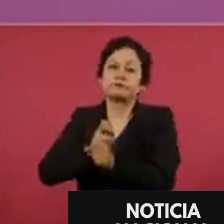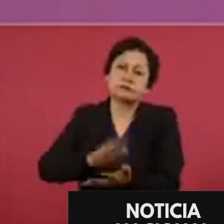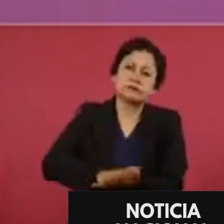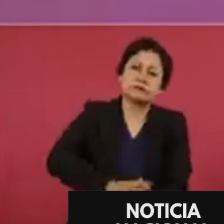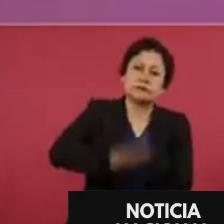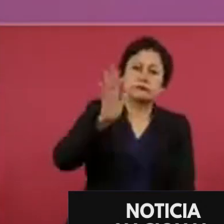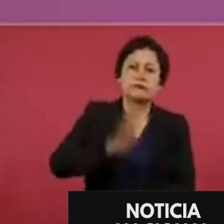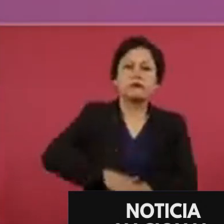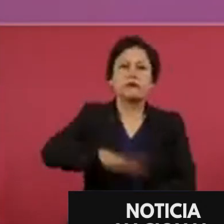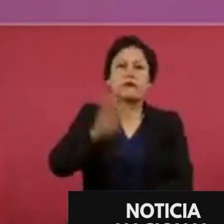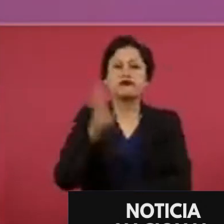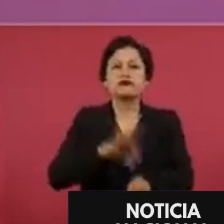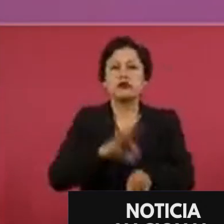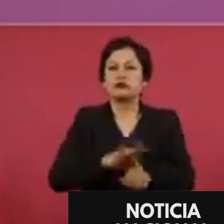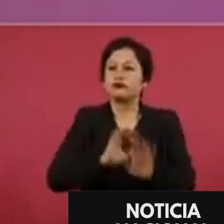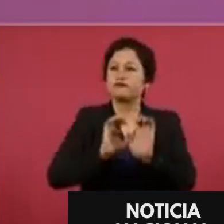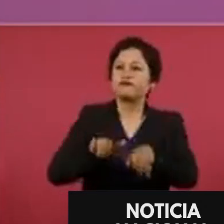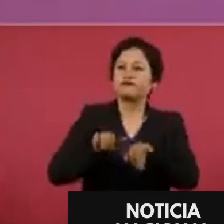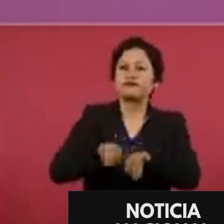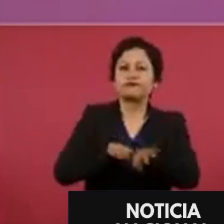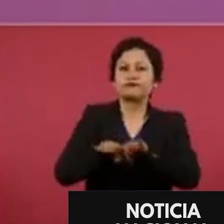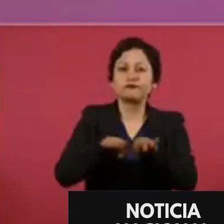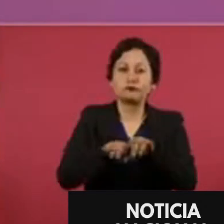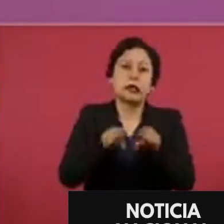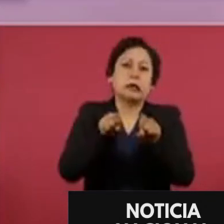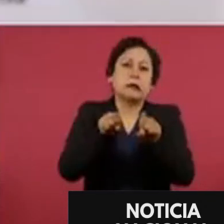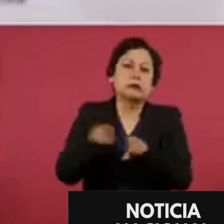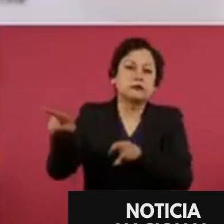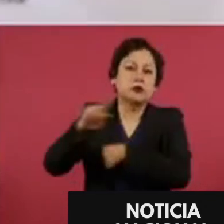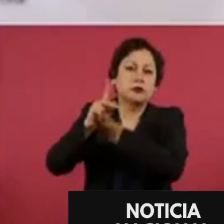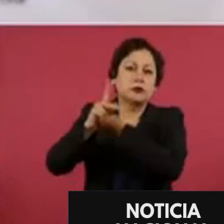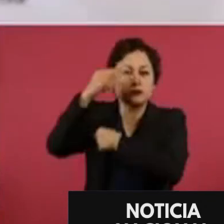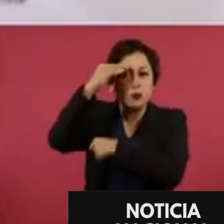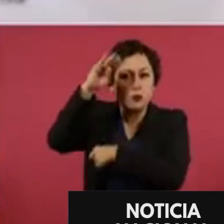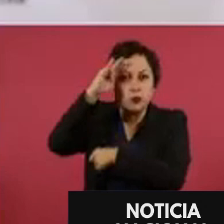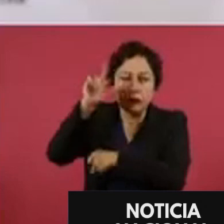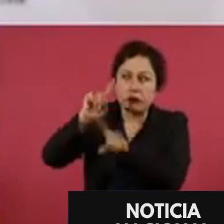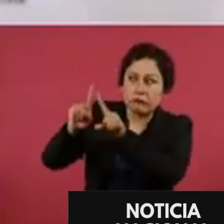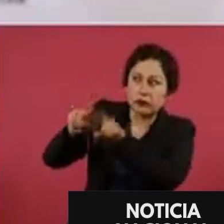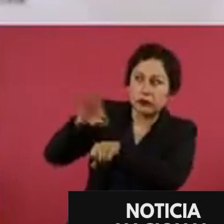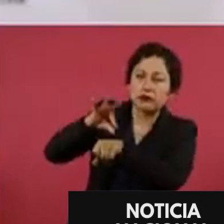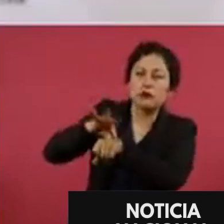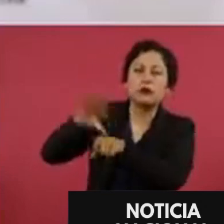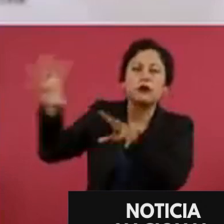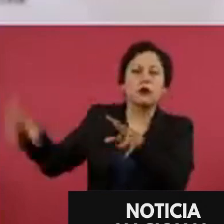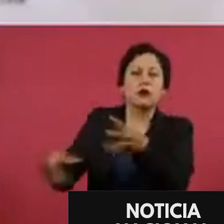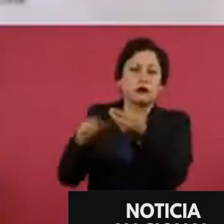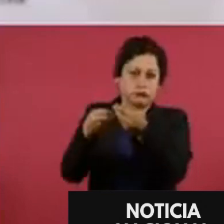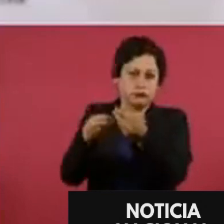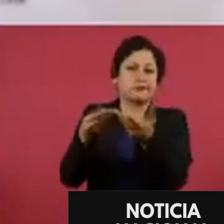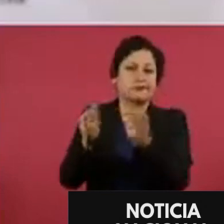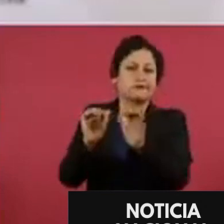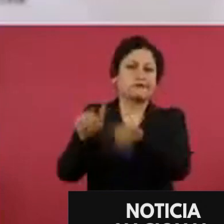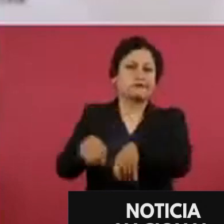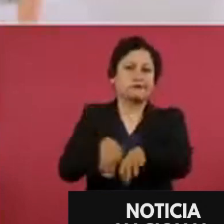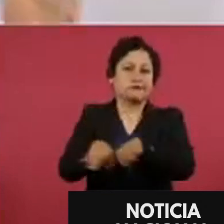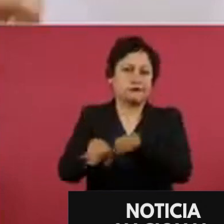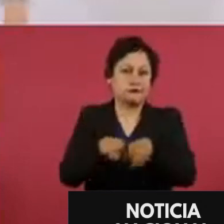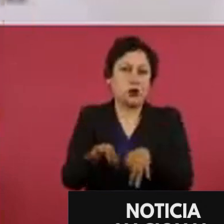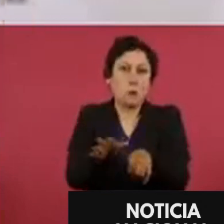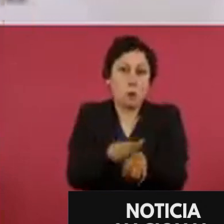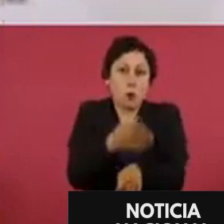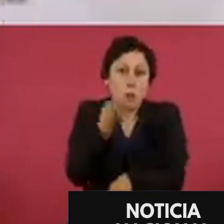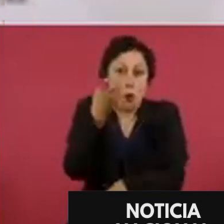sumado también médicos cubanos. Por eso es tan importante esta colaboración que tenemos con el gobierno de Cuba, porque